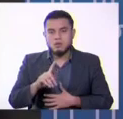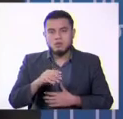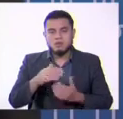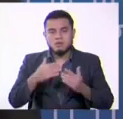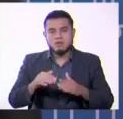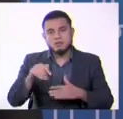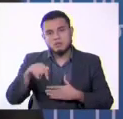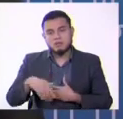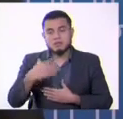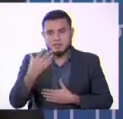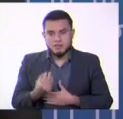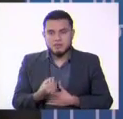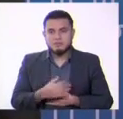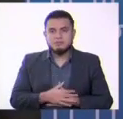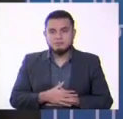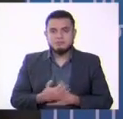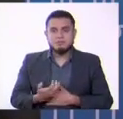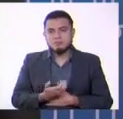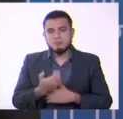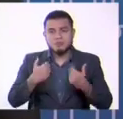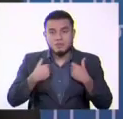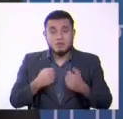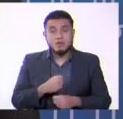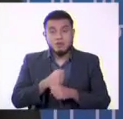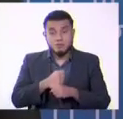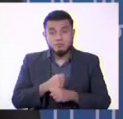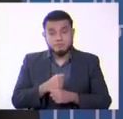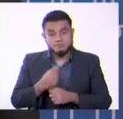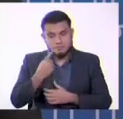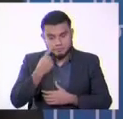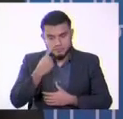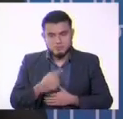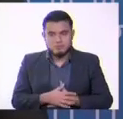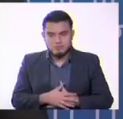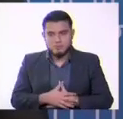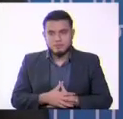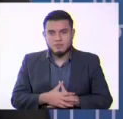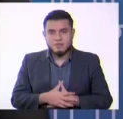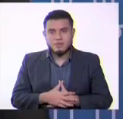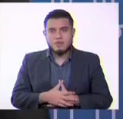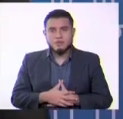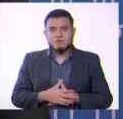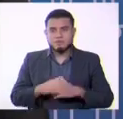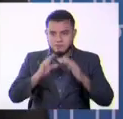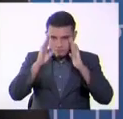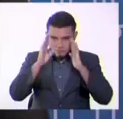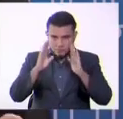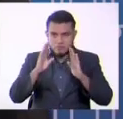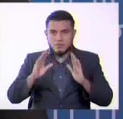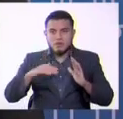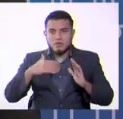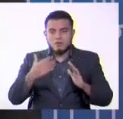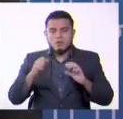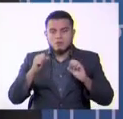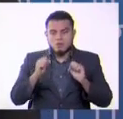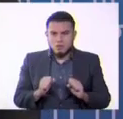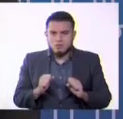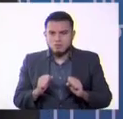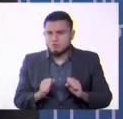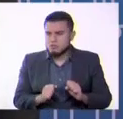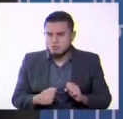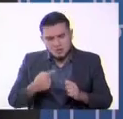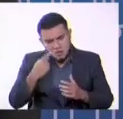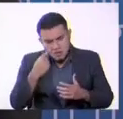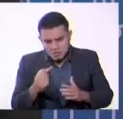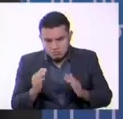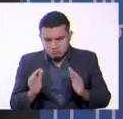que debemos mantener las medidas de seguridad y prevención y prestar atención para que luego podamos contrastar con lo que nuestros docentes